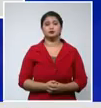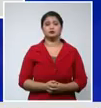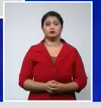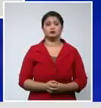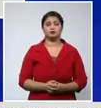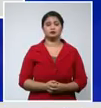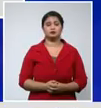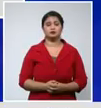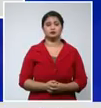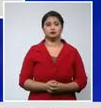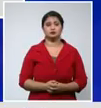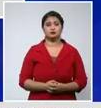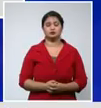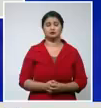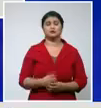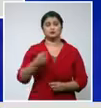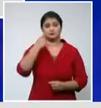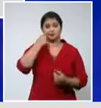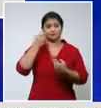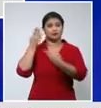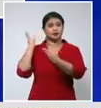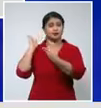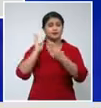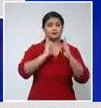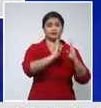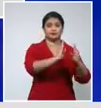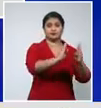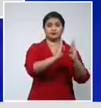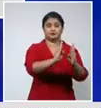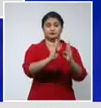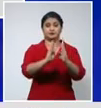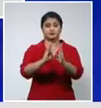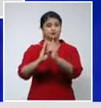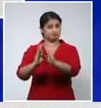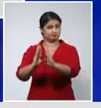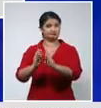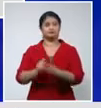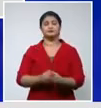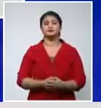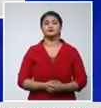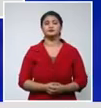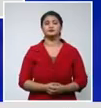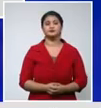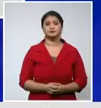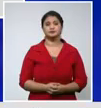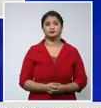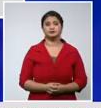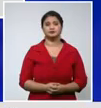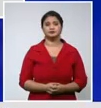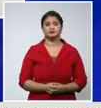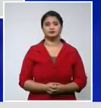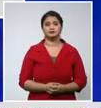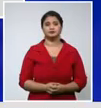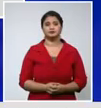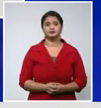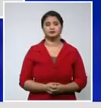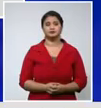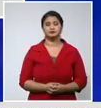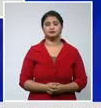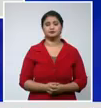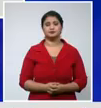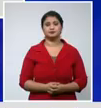orden de mayor a menor tasa, Melena del Sur en el primer lugar con una